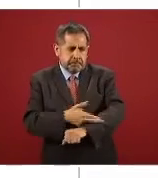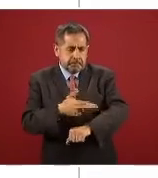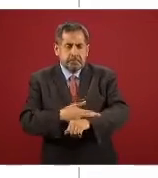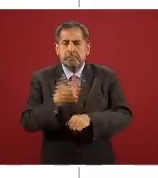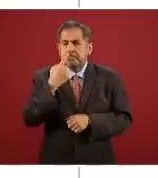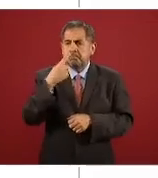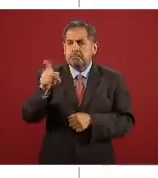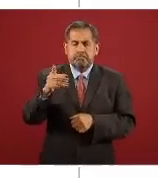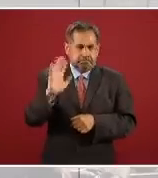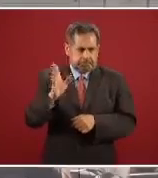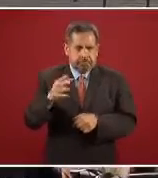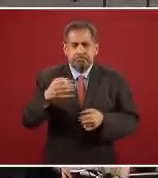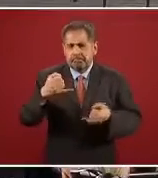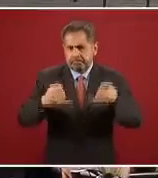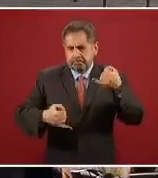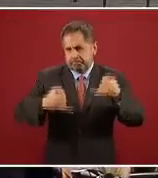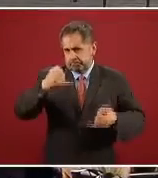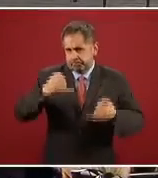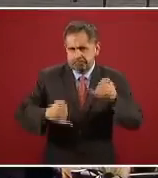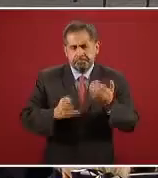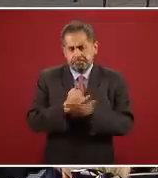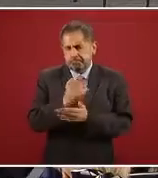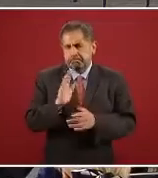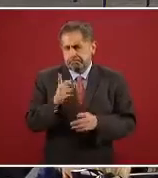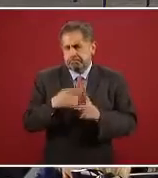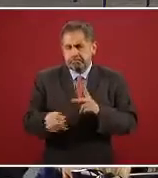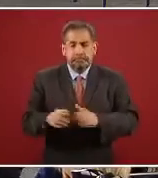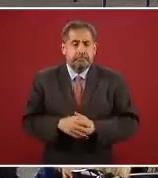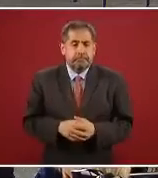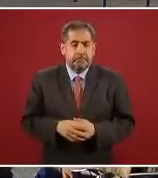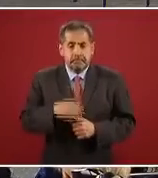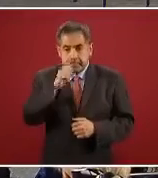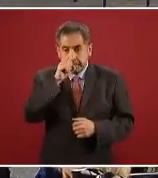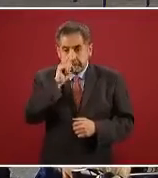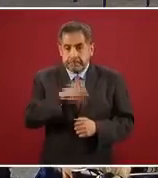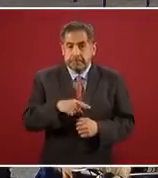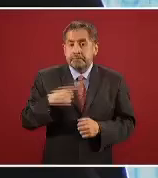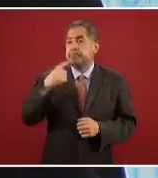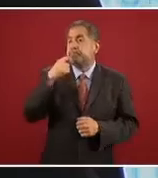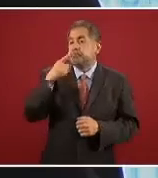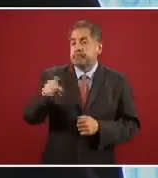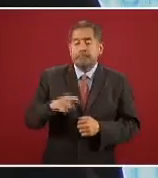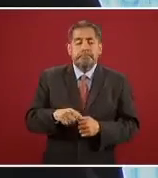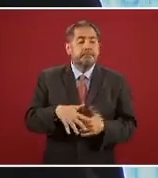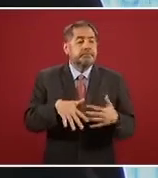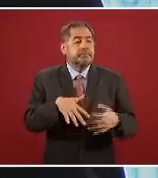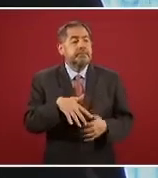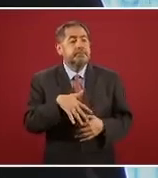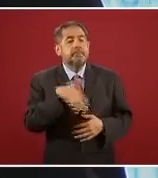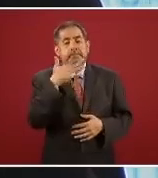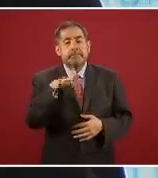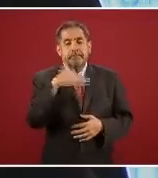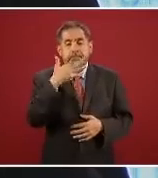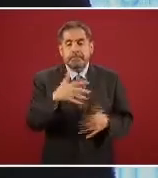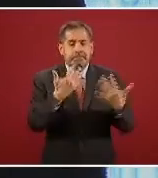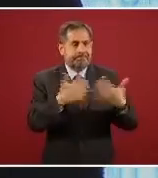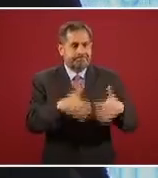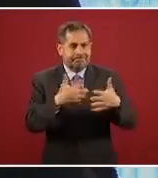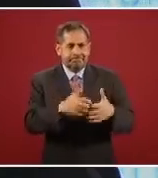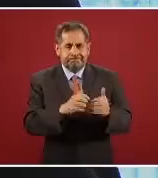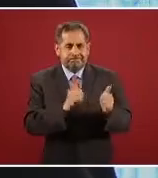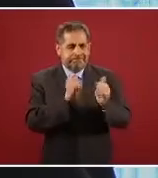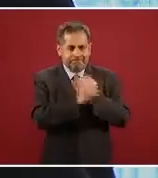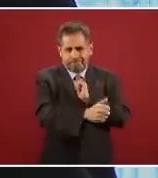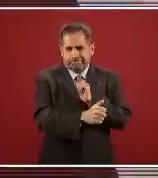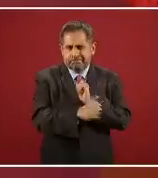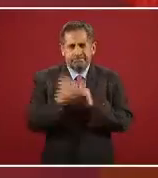Adelante. También se han denunciado casos de corrupción de empresas vinculadas con el sector carretero,